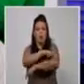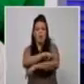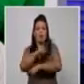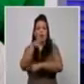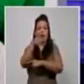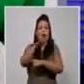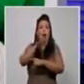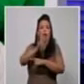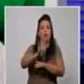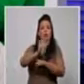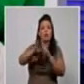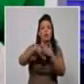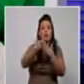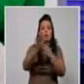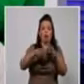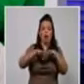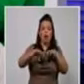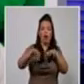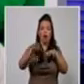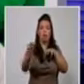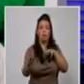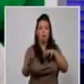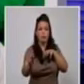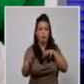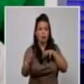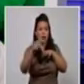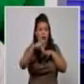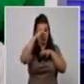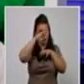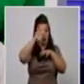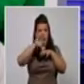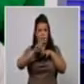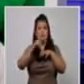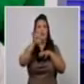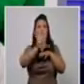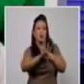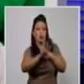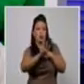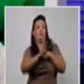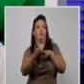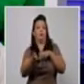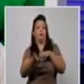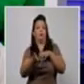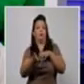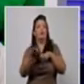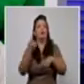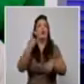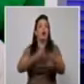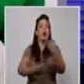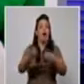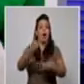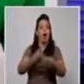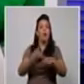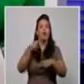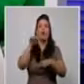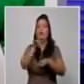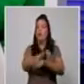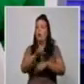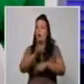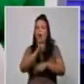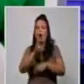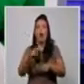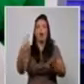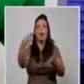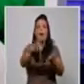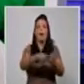el aislamiento que hacen en un centro, que muchas veces lo tienen que pagar las personas, es de 14